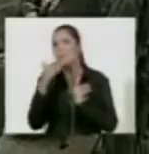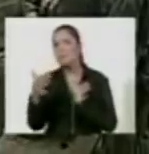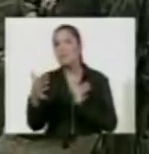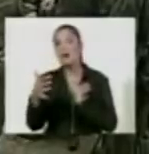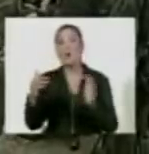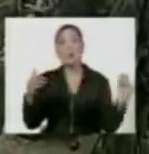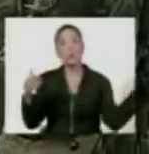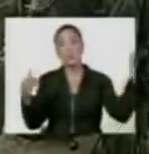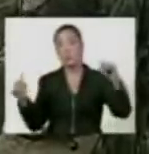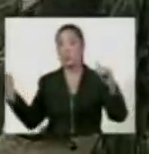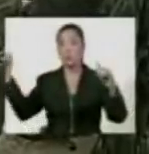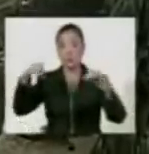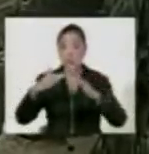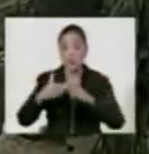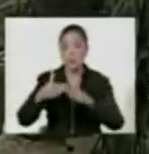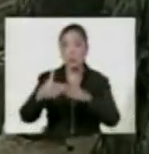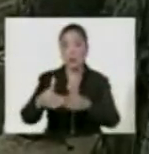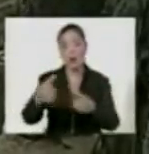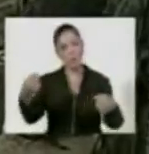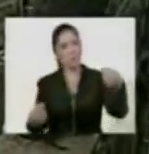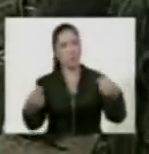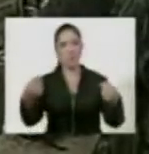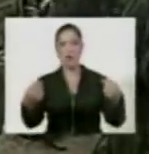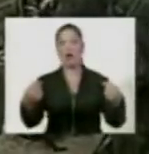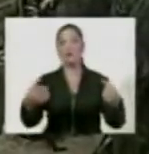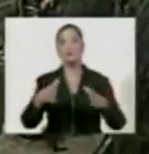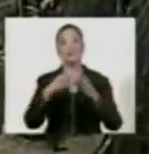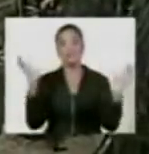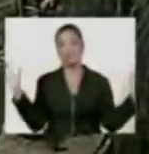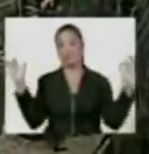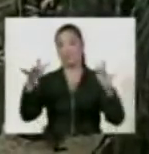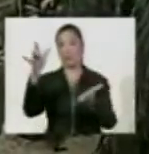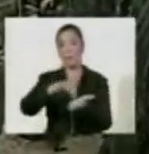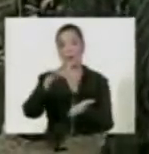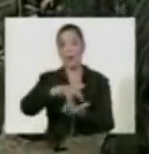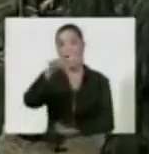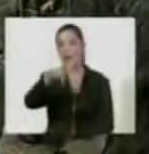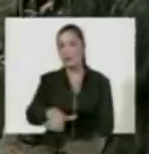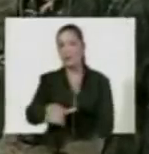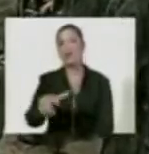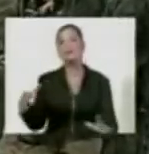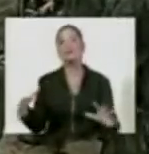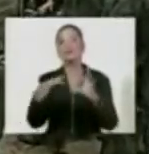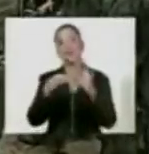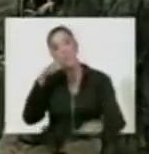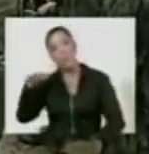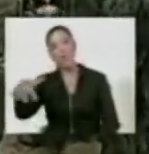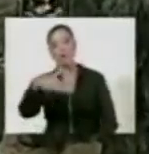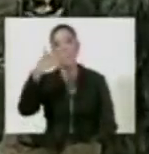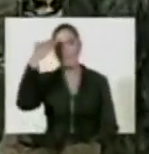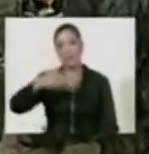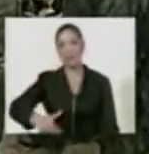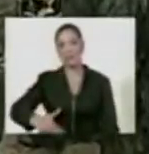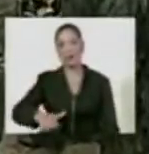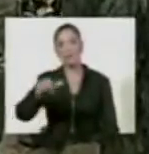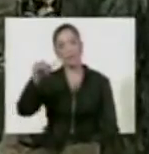aéreos, navales, terrestres cooperan en esta maniobra cívico-militar desde el